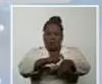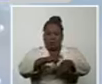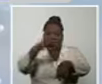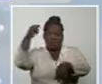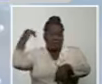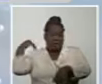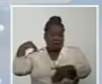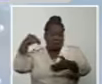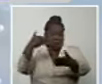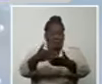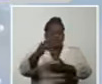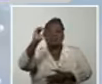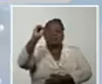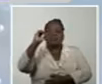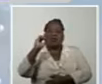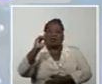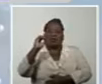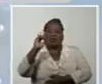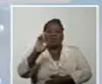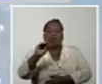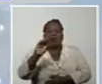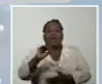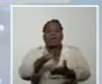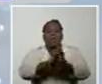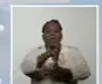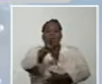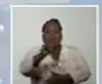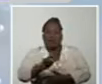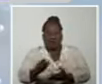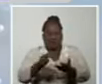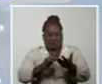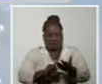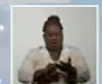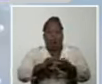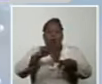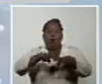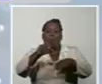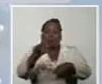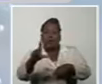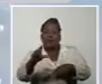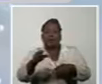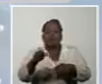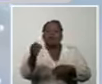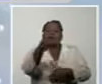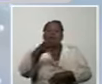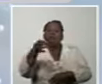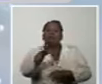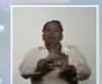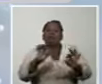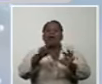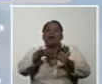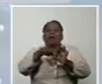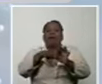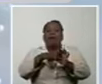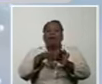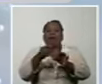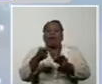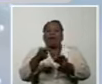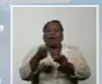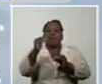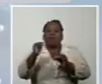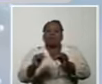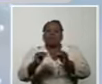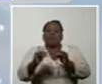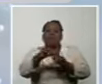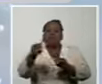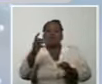Nos estamos refiriendo a Mayabeque, Holguín, Municipio Especial Isla de la Juventud, la provincia de